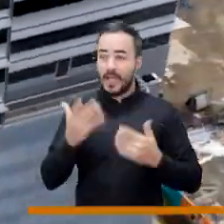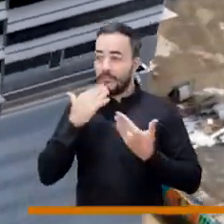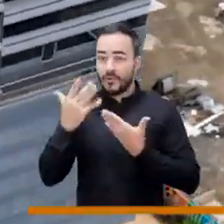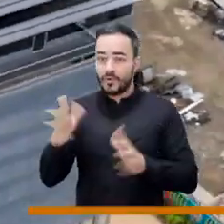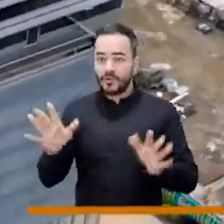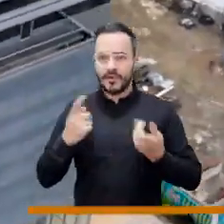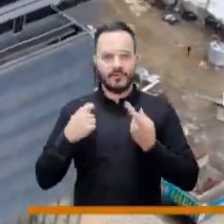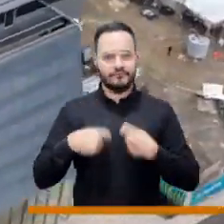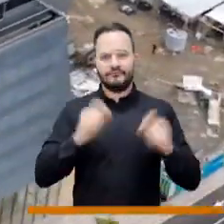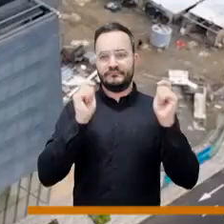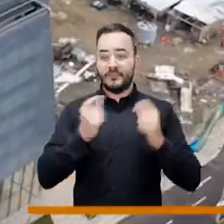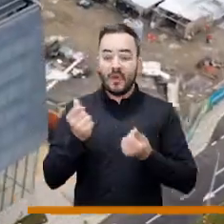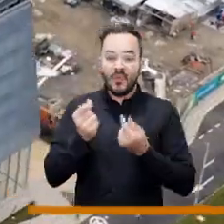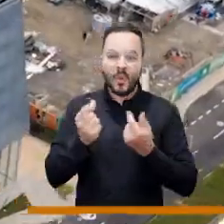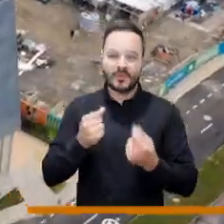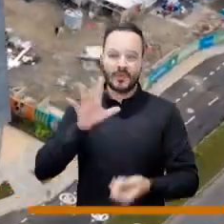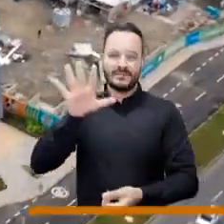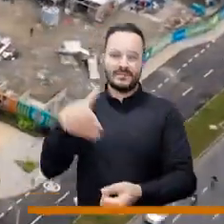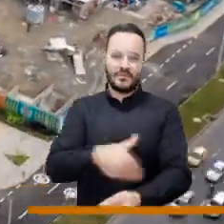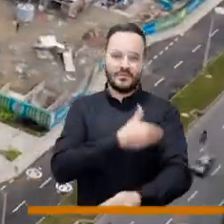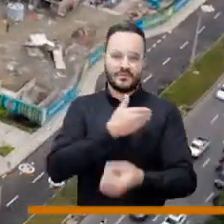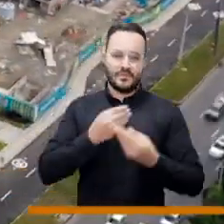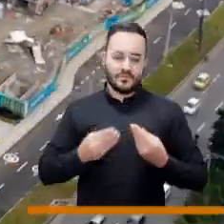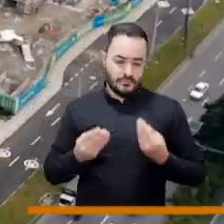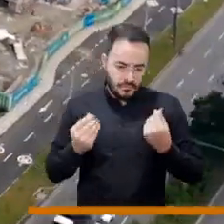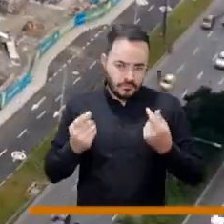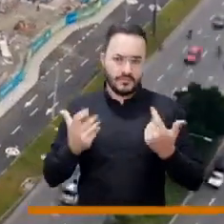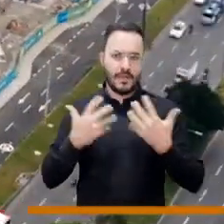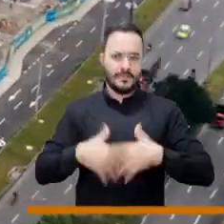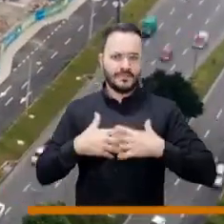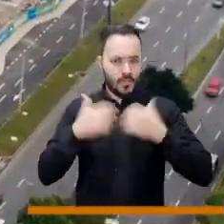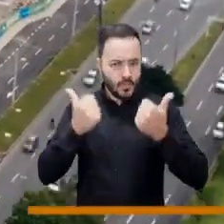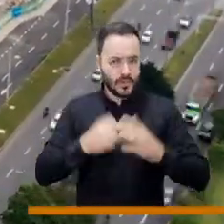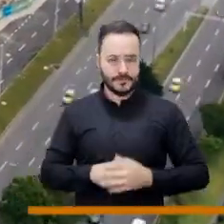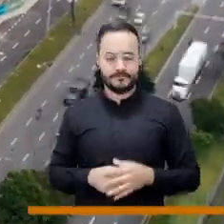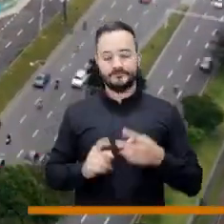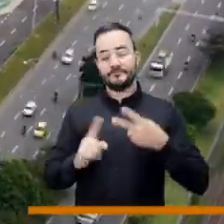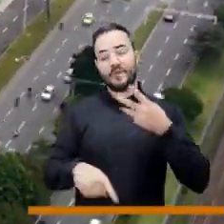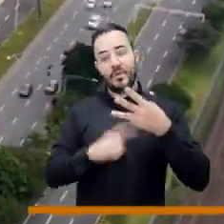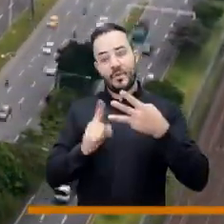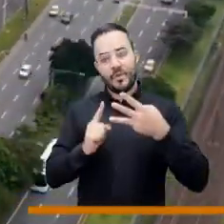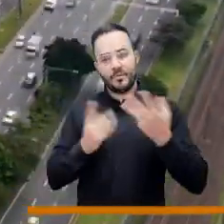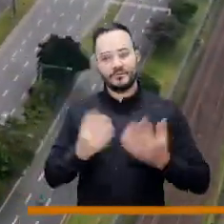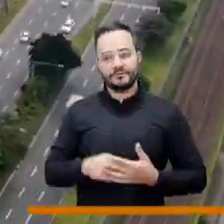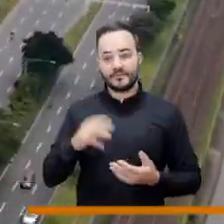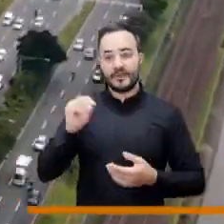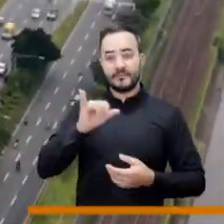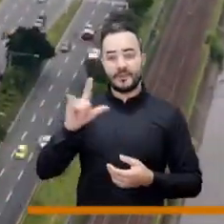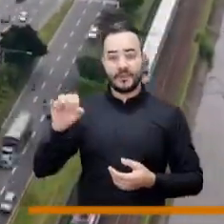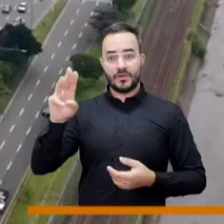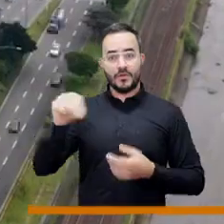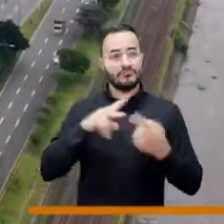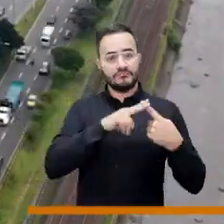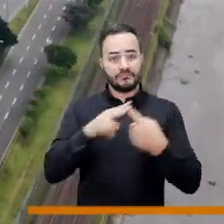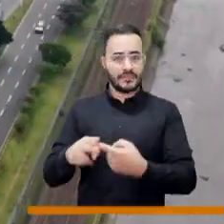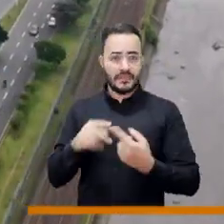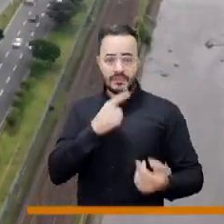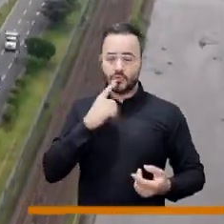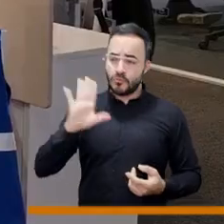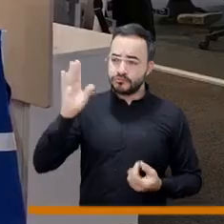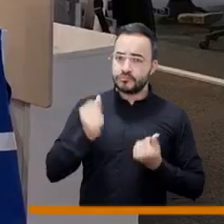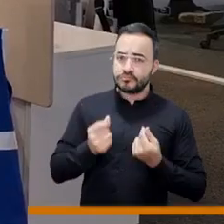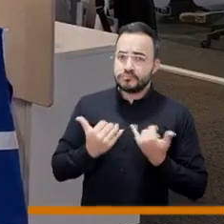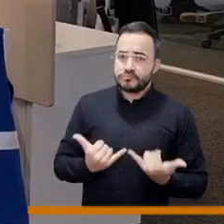buscar un nuevo socio o si no lo quiere, que la venda, que eso vale 5 billones de pesos y es una muy buena empresa. Y la tercera